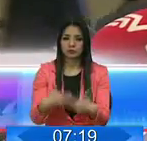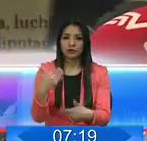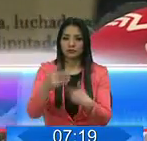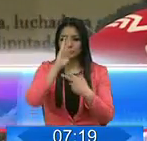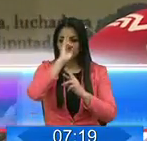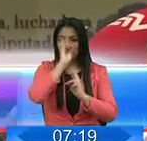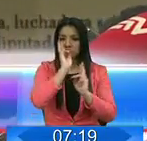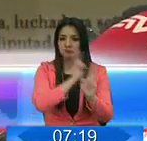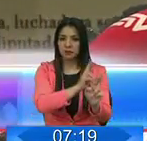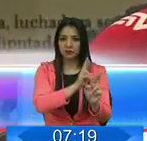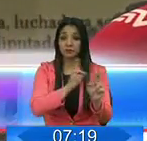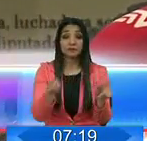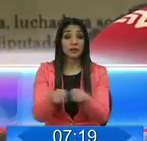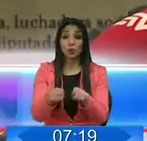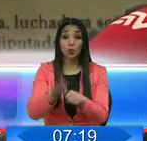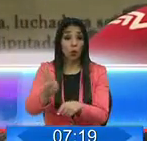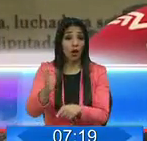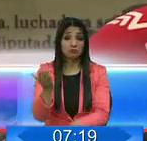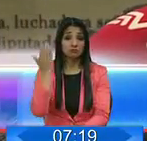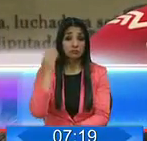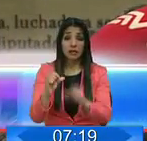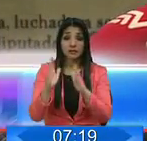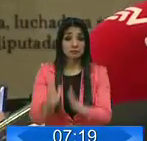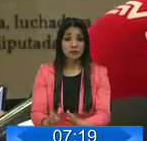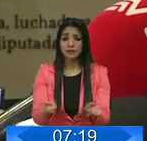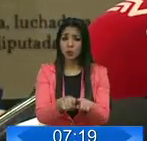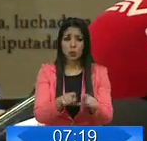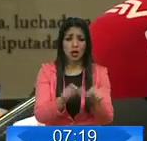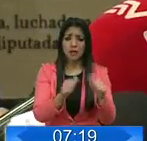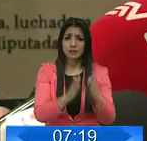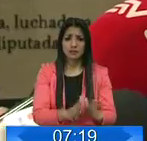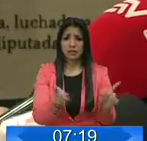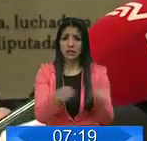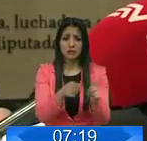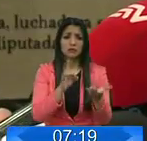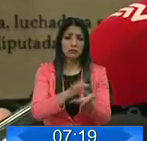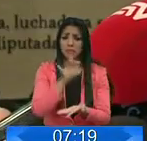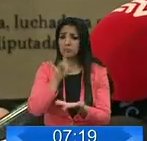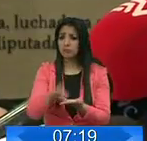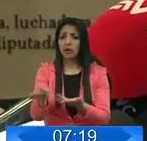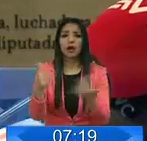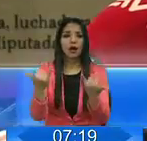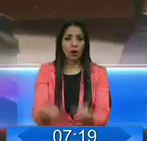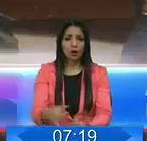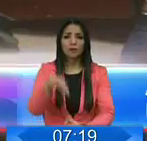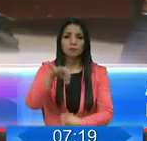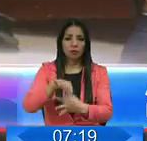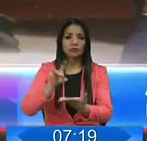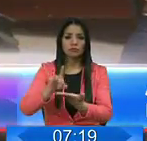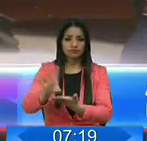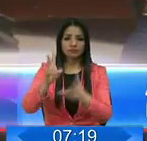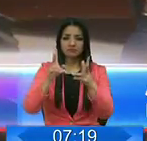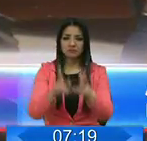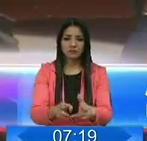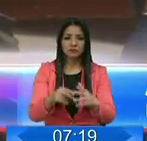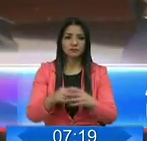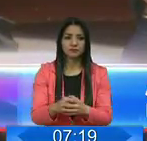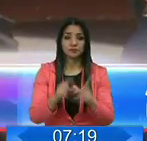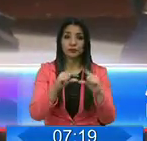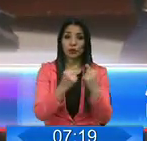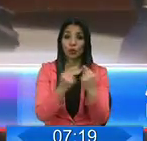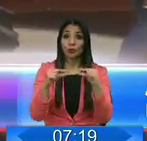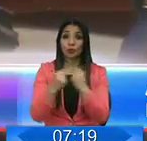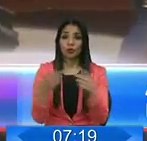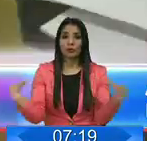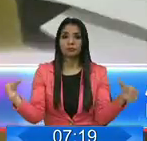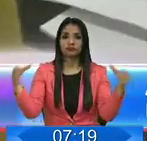lo ha hecho con los anteriores legisladores y votar por la destitución. Los correístas y morenistas se unirían nuevamente